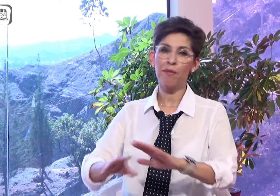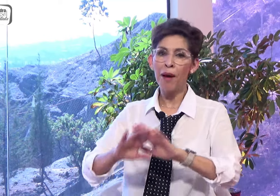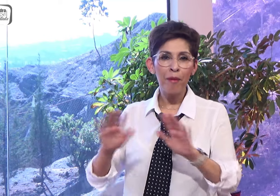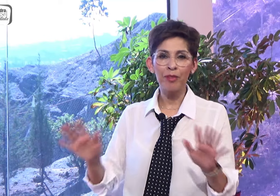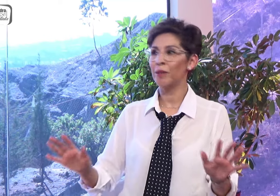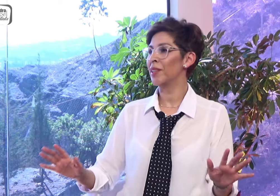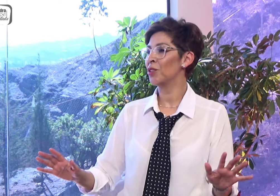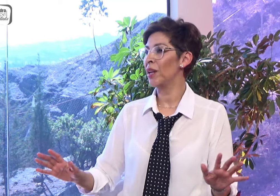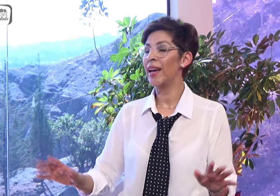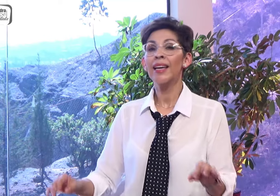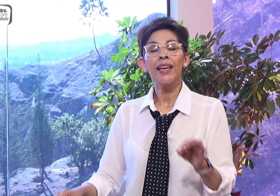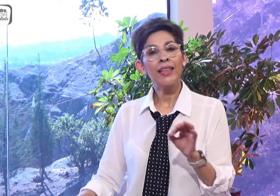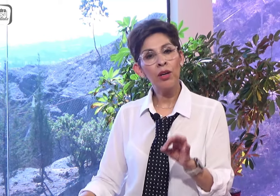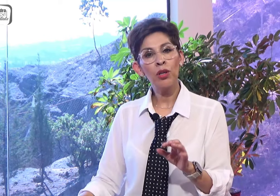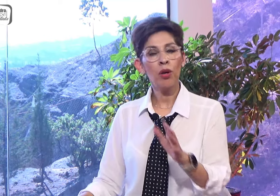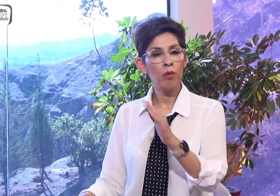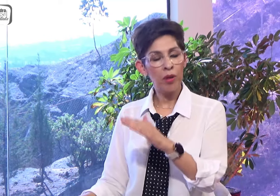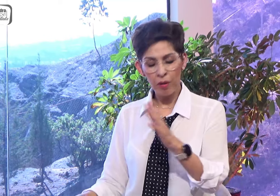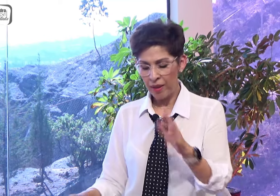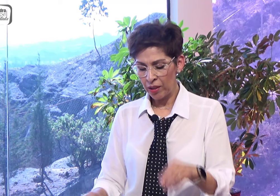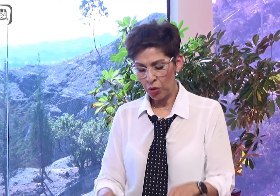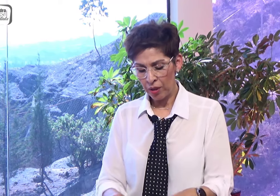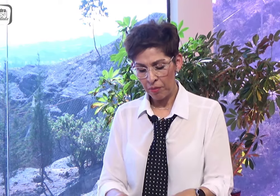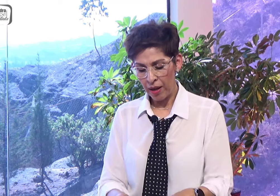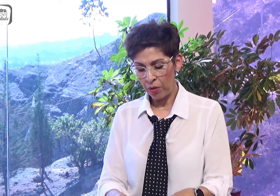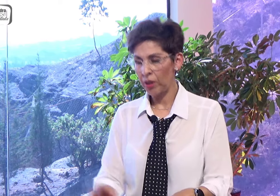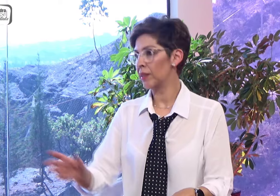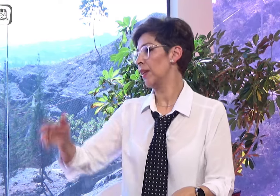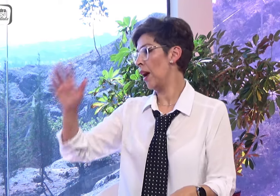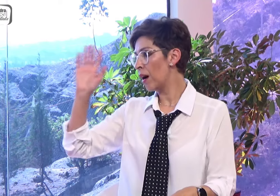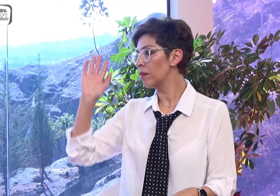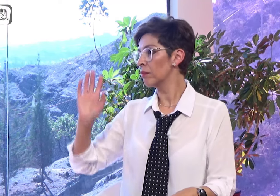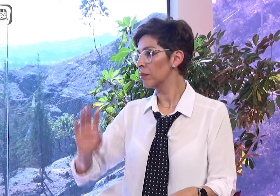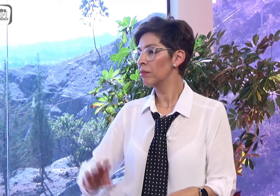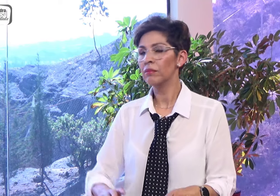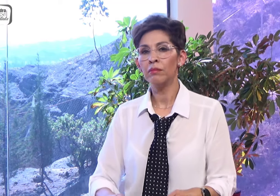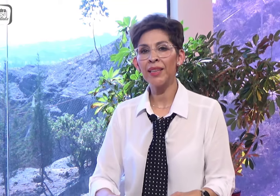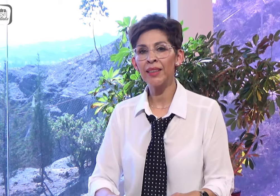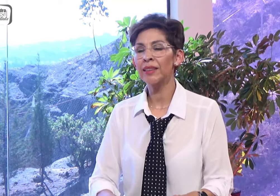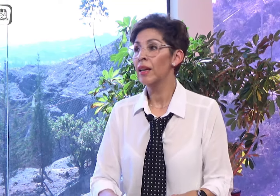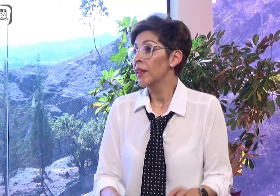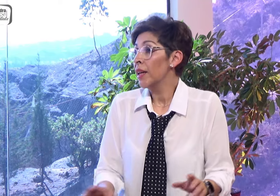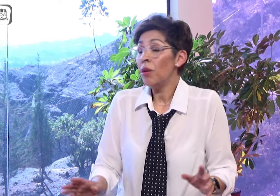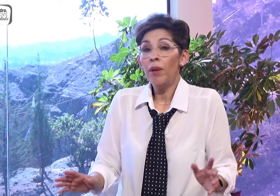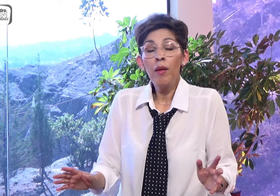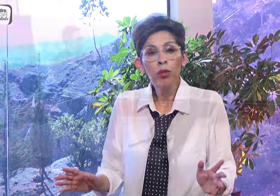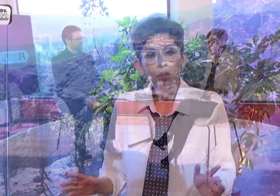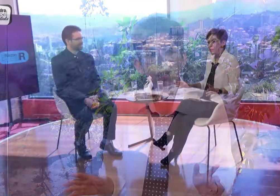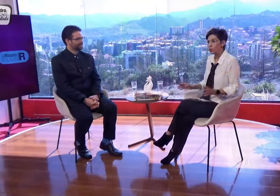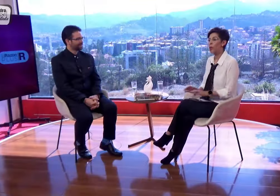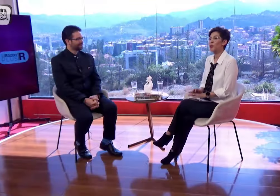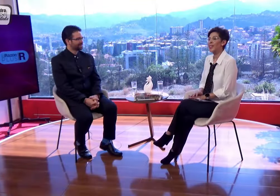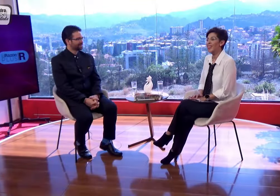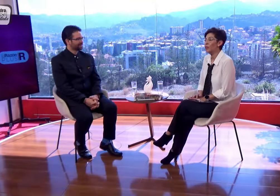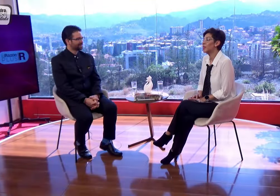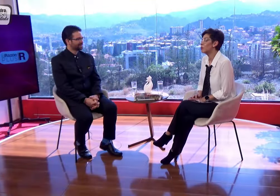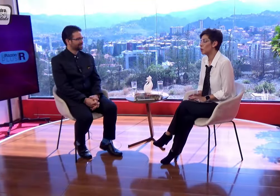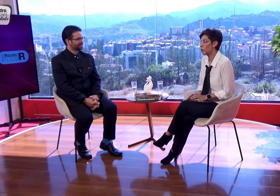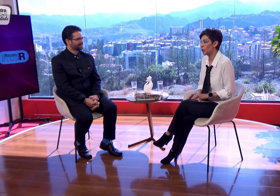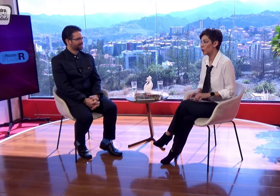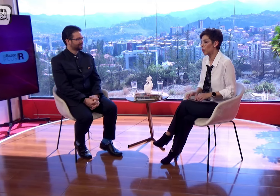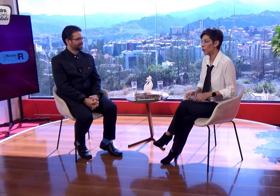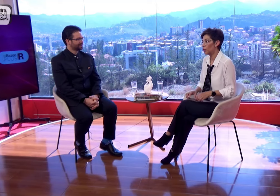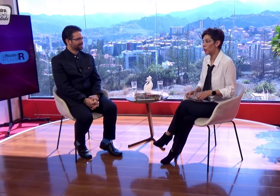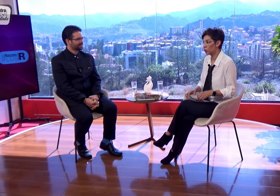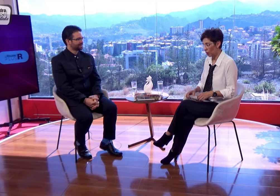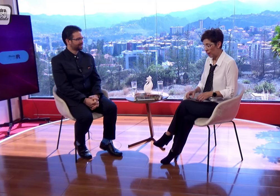sí hablábamos de Venezuela. Y hoy, como me lo había dicho el embajador hace ya meses, ya no hablamos de Venezuela. ¿Por qué ya no estamos